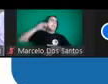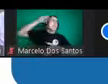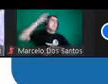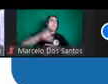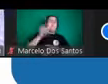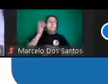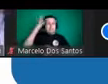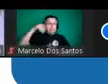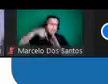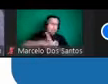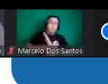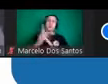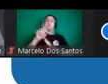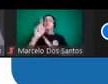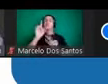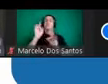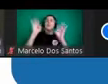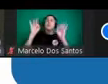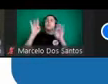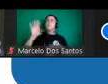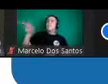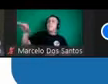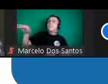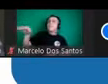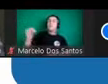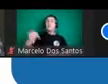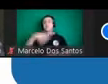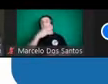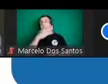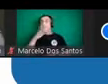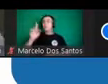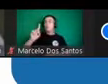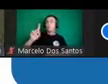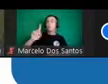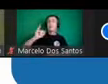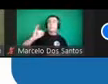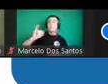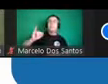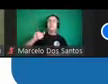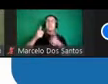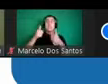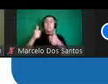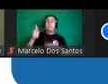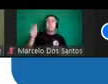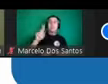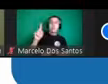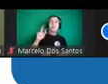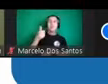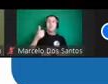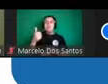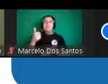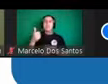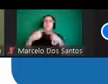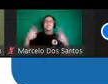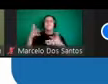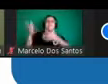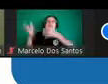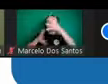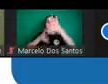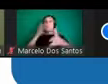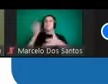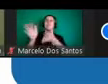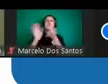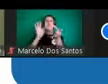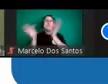con su entorno laboral cercano. Muchos de ustedes, yo sé que tienen compañeros sordos y han encontrado la manera de